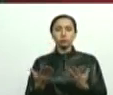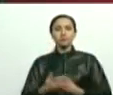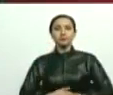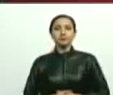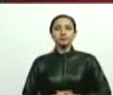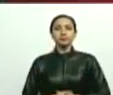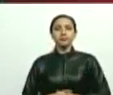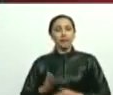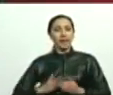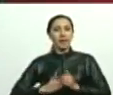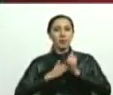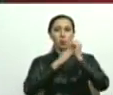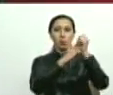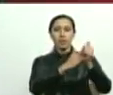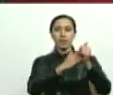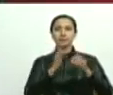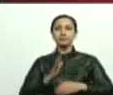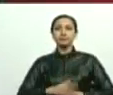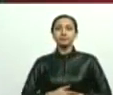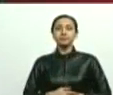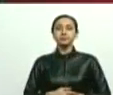heroica.